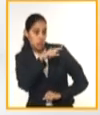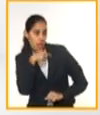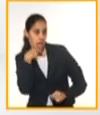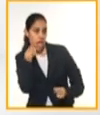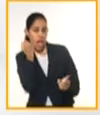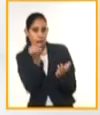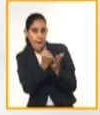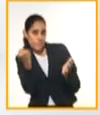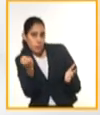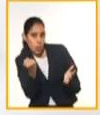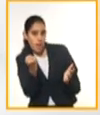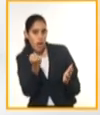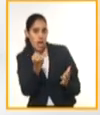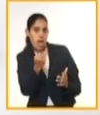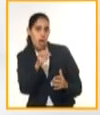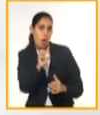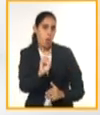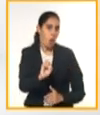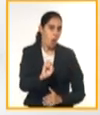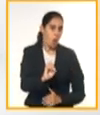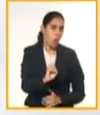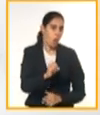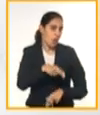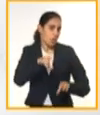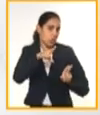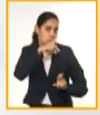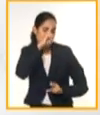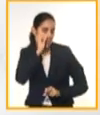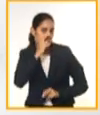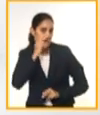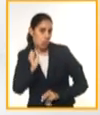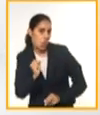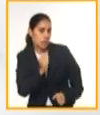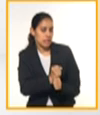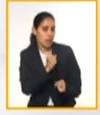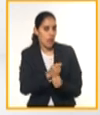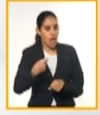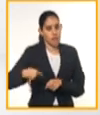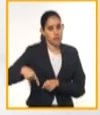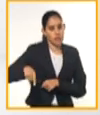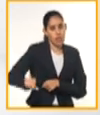desaprueba la labor de Trump hasta el momento? Y el domingo,